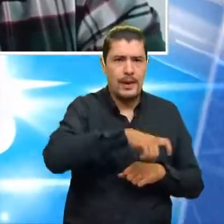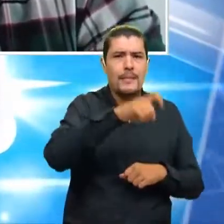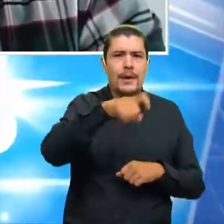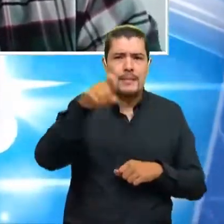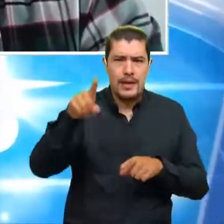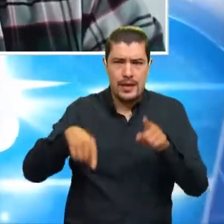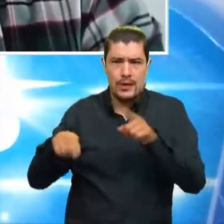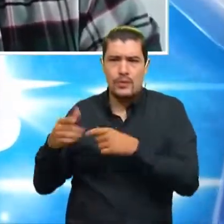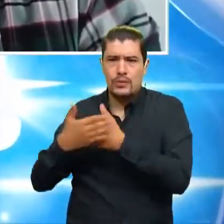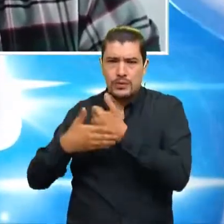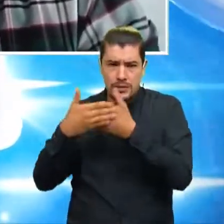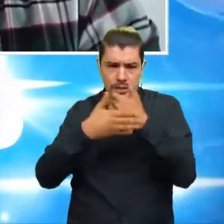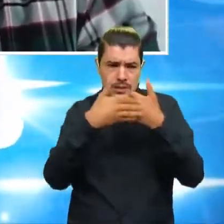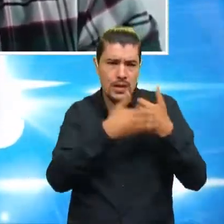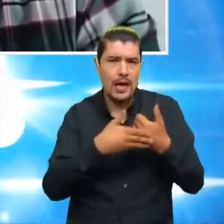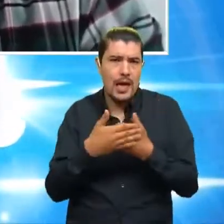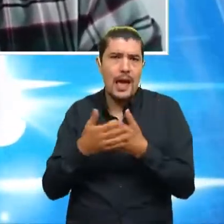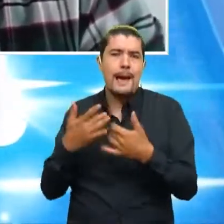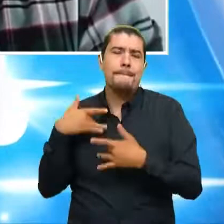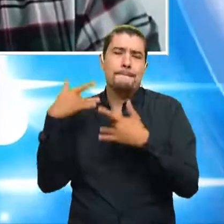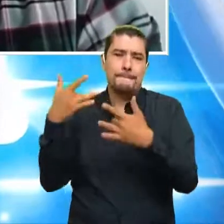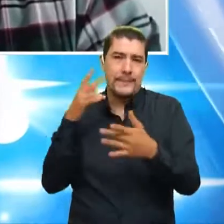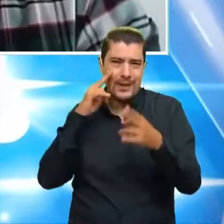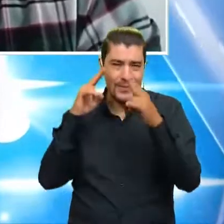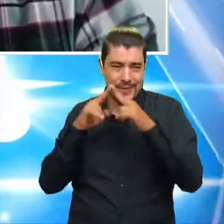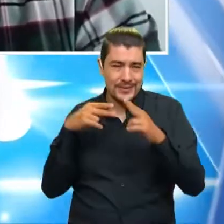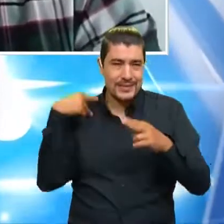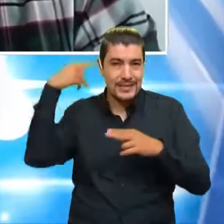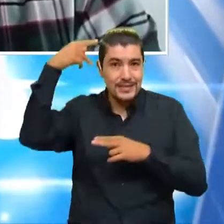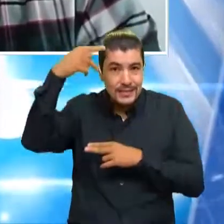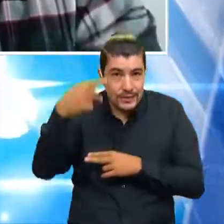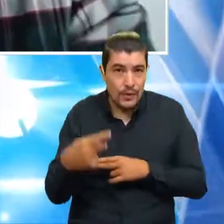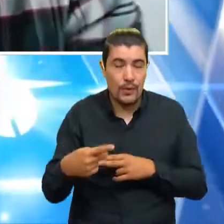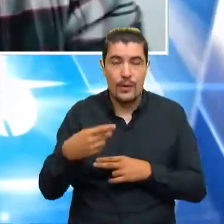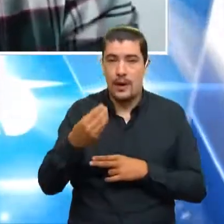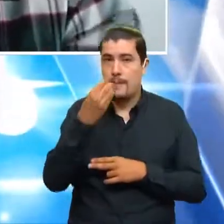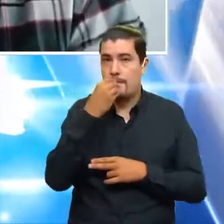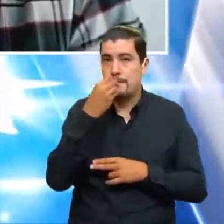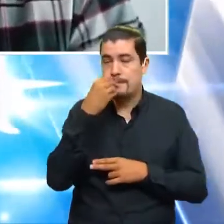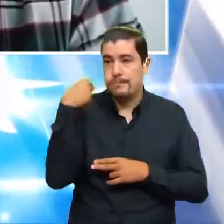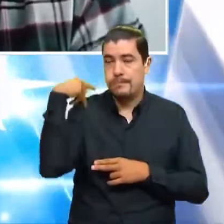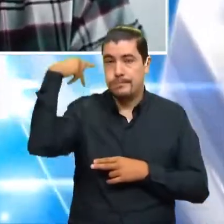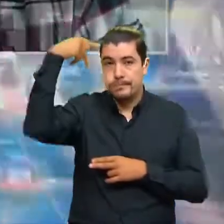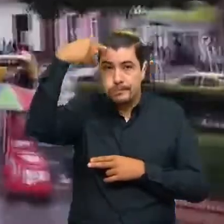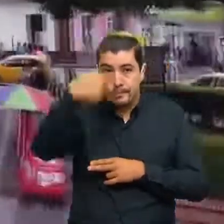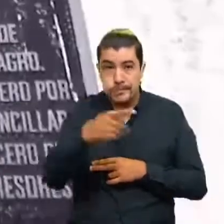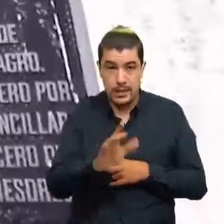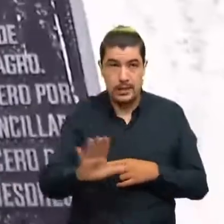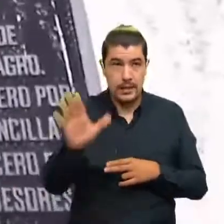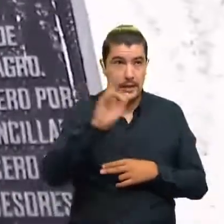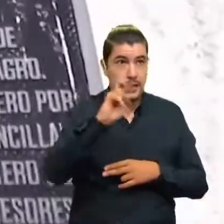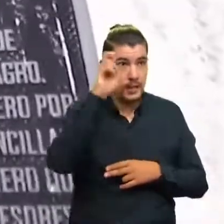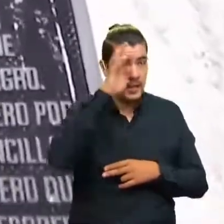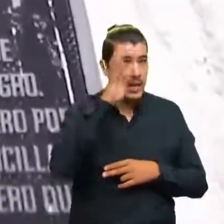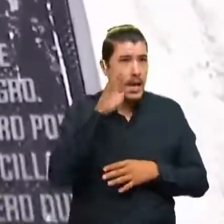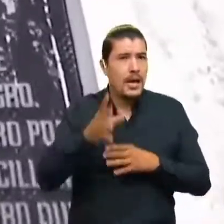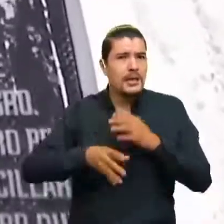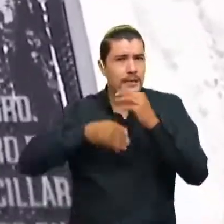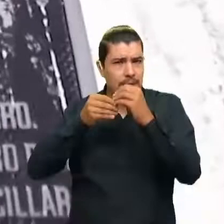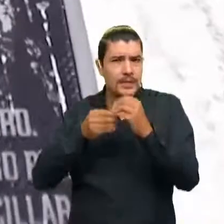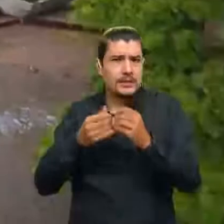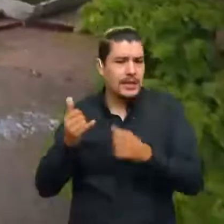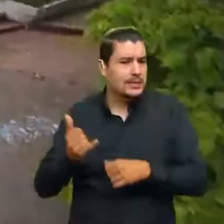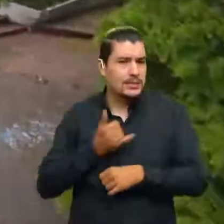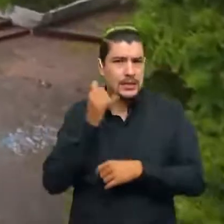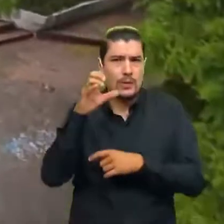de los departamentos que, digamos, han aportado gran parte a la historia, no solamente de lo que es Norte de Santander, sino lo que somos